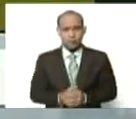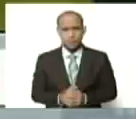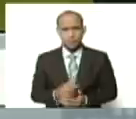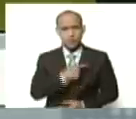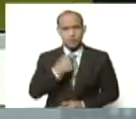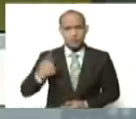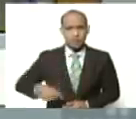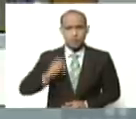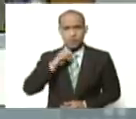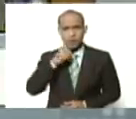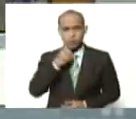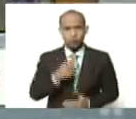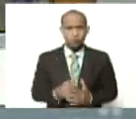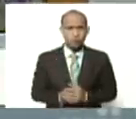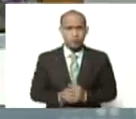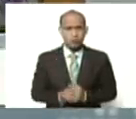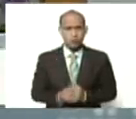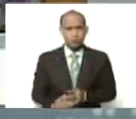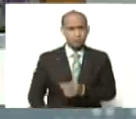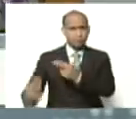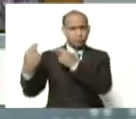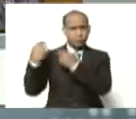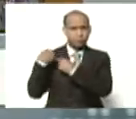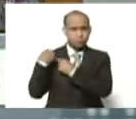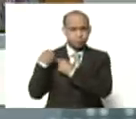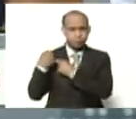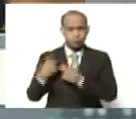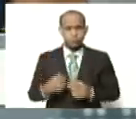y Rusia se han echado sobre sus hombros